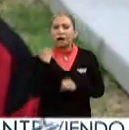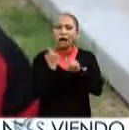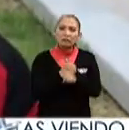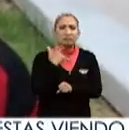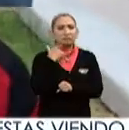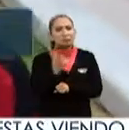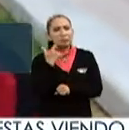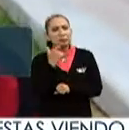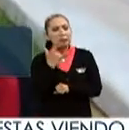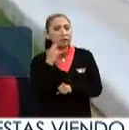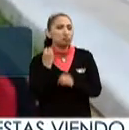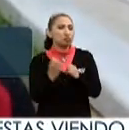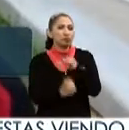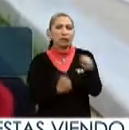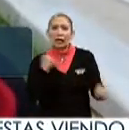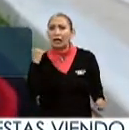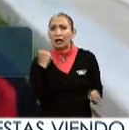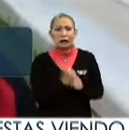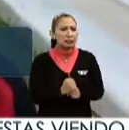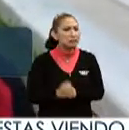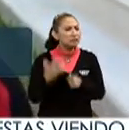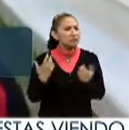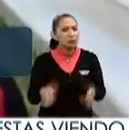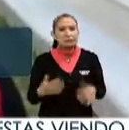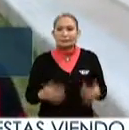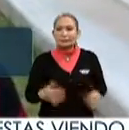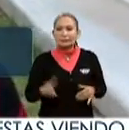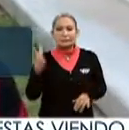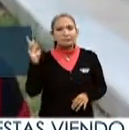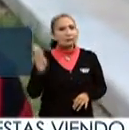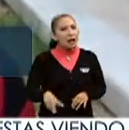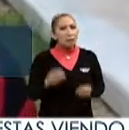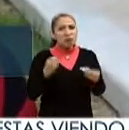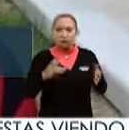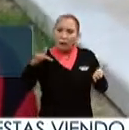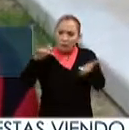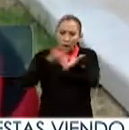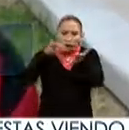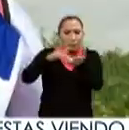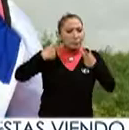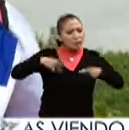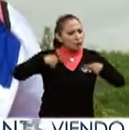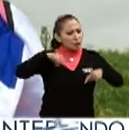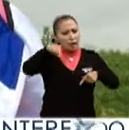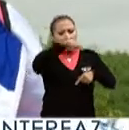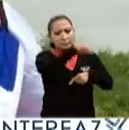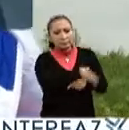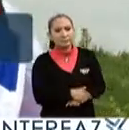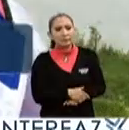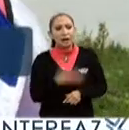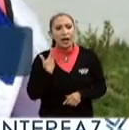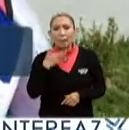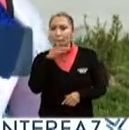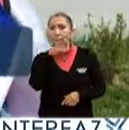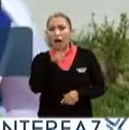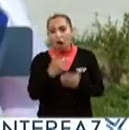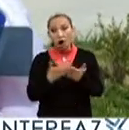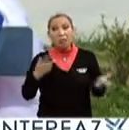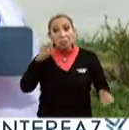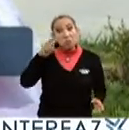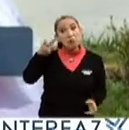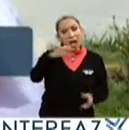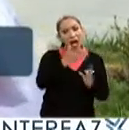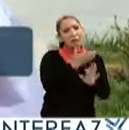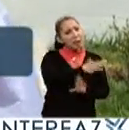de esfuerzo y muchos años ahora sí que de mucho apoyo de muchas personas. Estaba mejor que las anteriores,